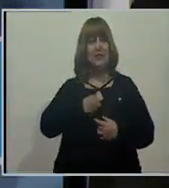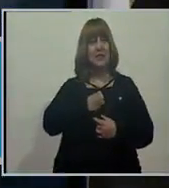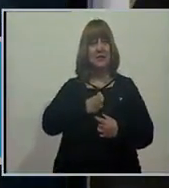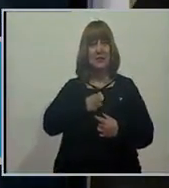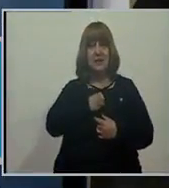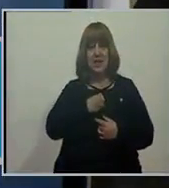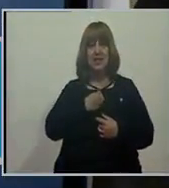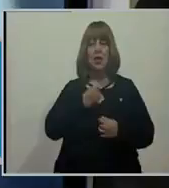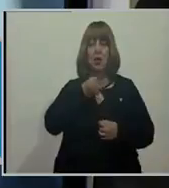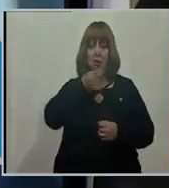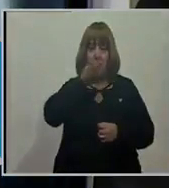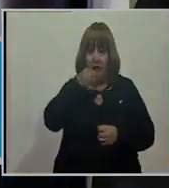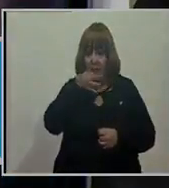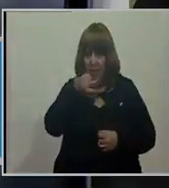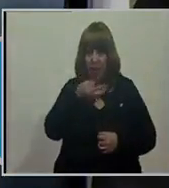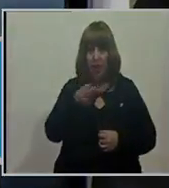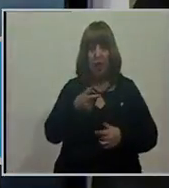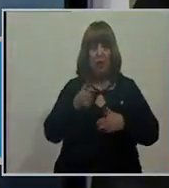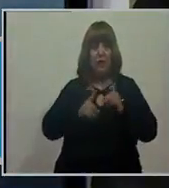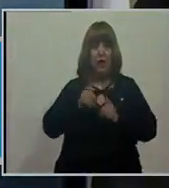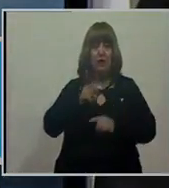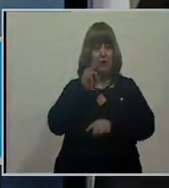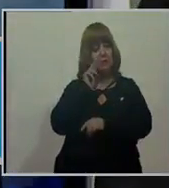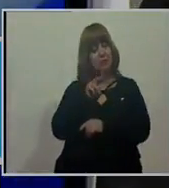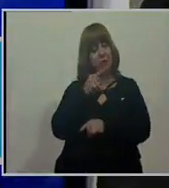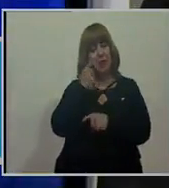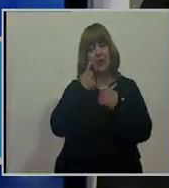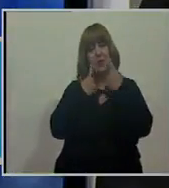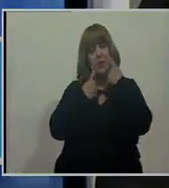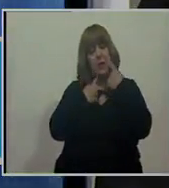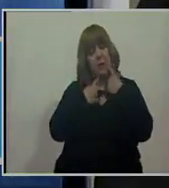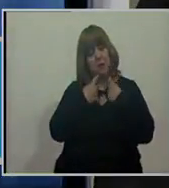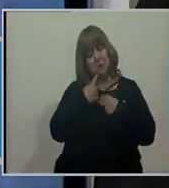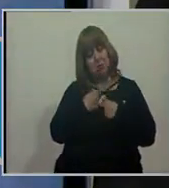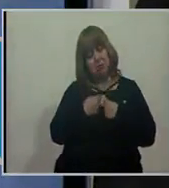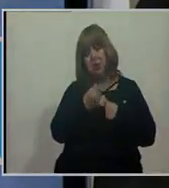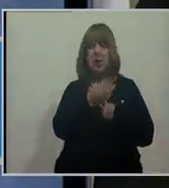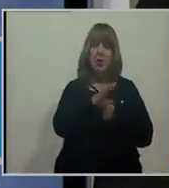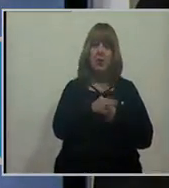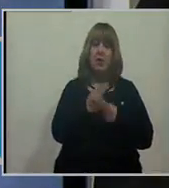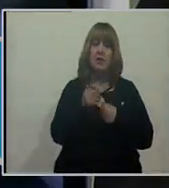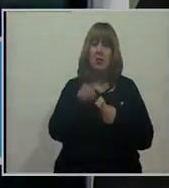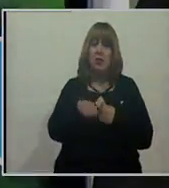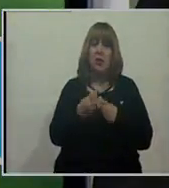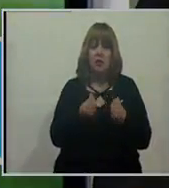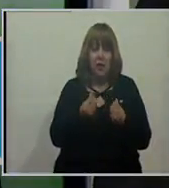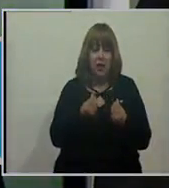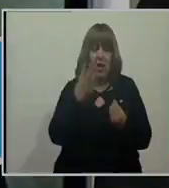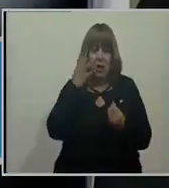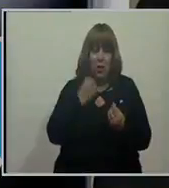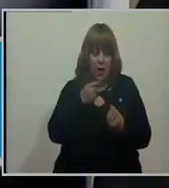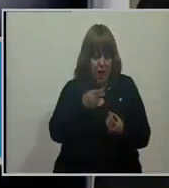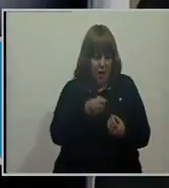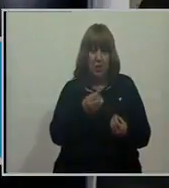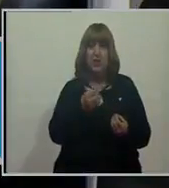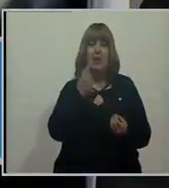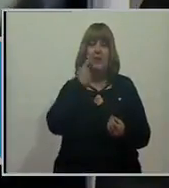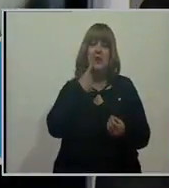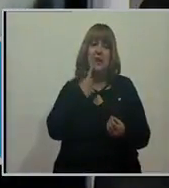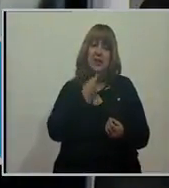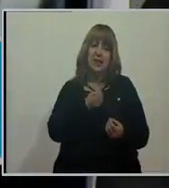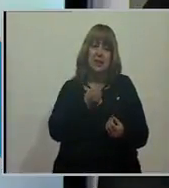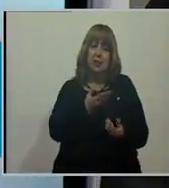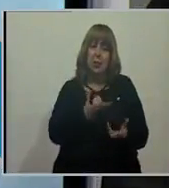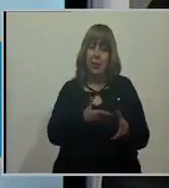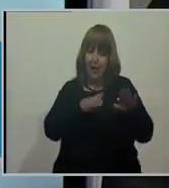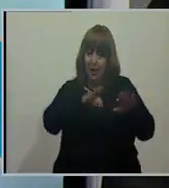y que le pongan nombre, porque a veces los ves tristes y no sabes por qué es, de dónde viene ese enojo, esa tristeza. No, y